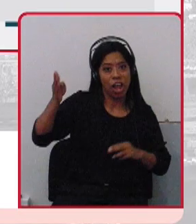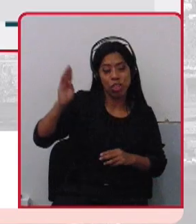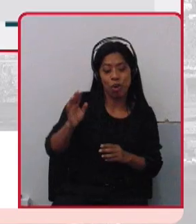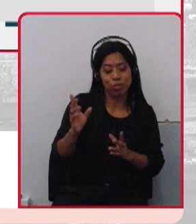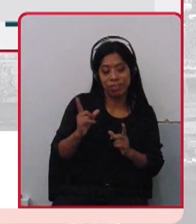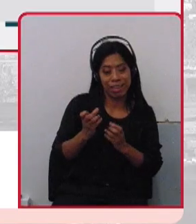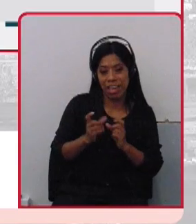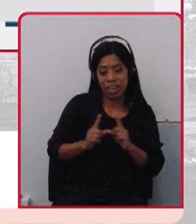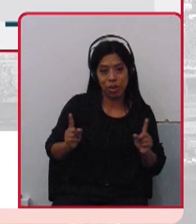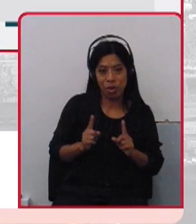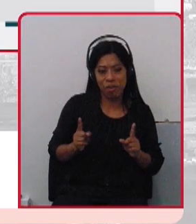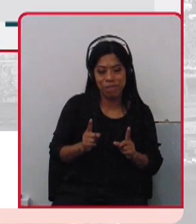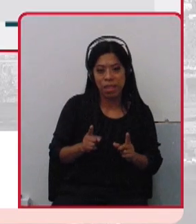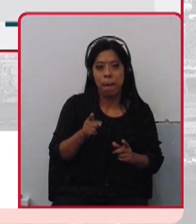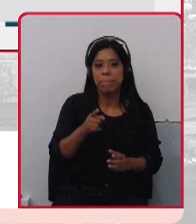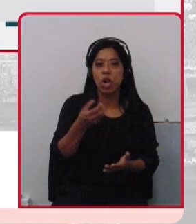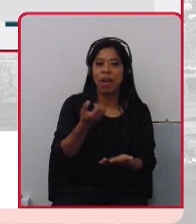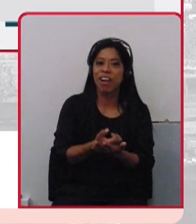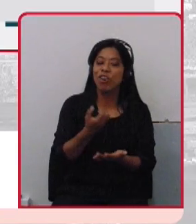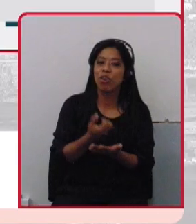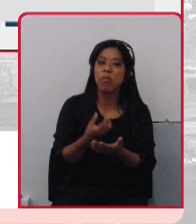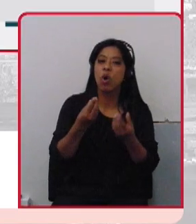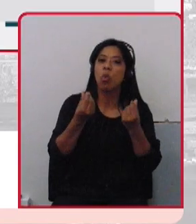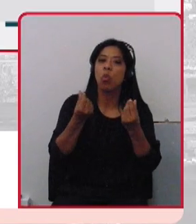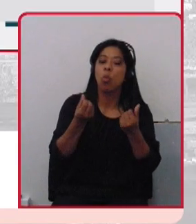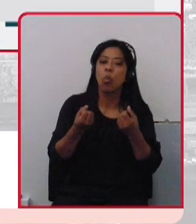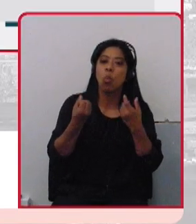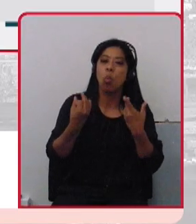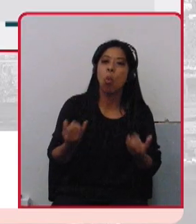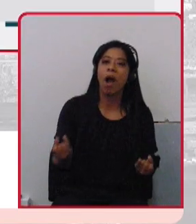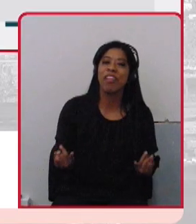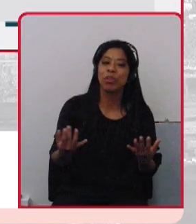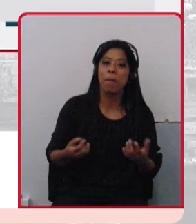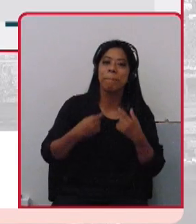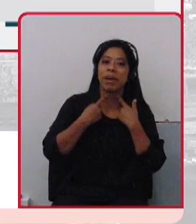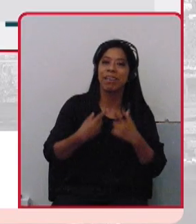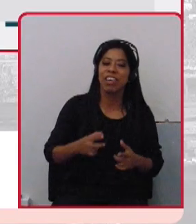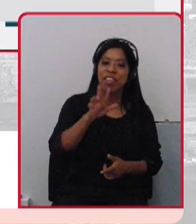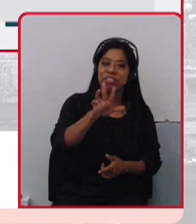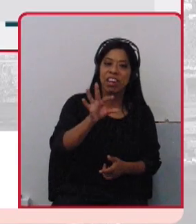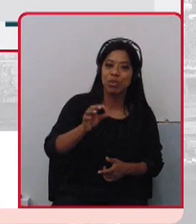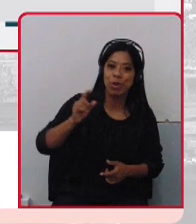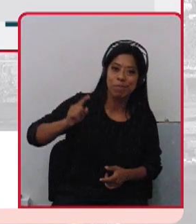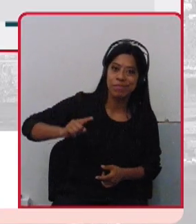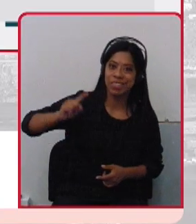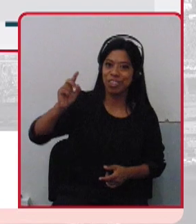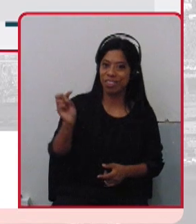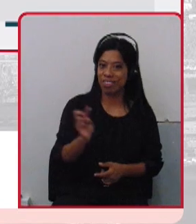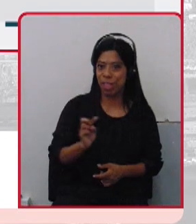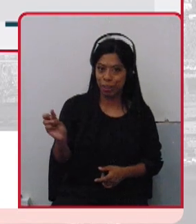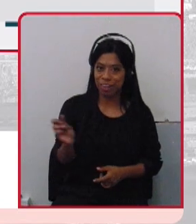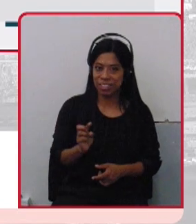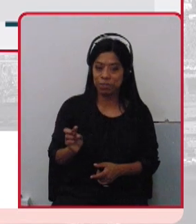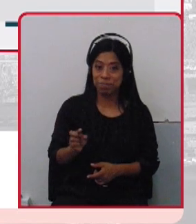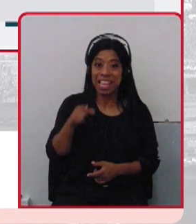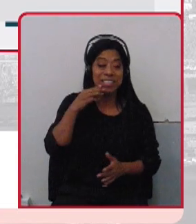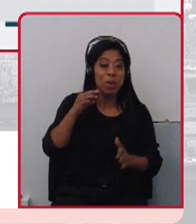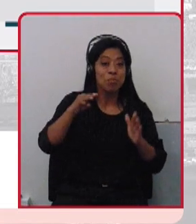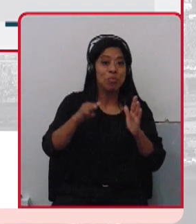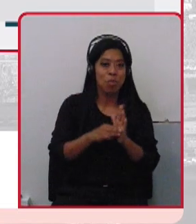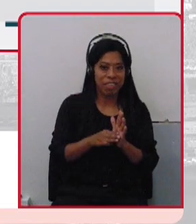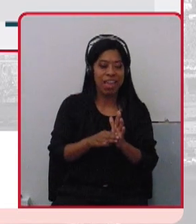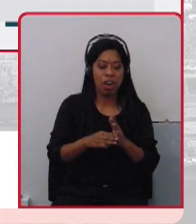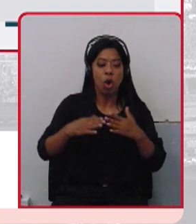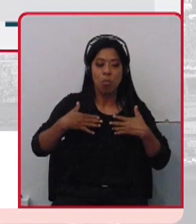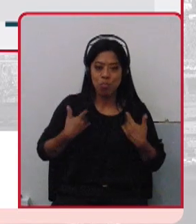persona. Solamente temas económicos, en un año se pudo haber reducido 39 millones y mencionar que este modelo realmente